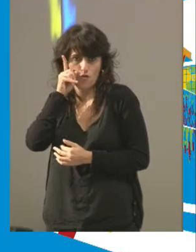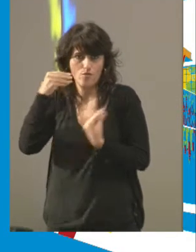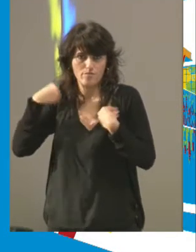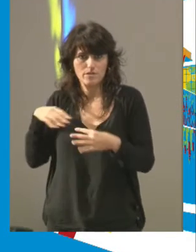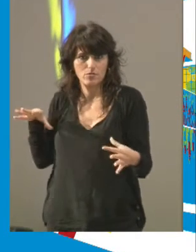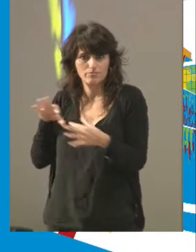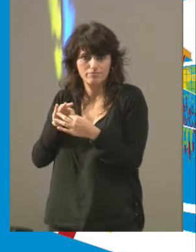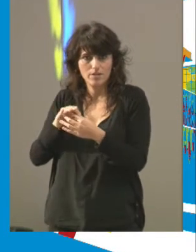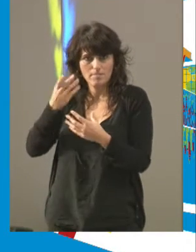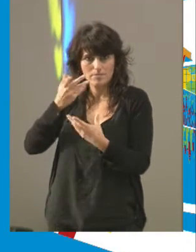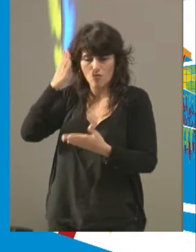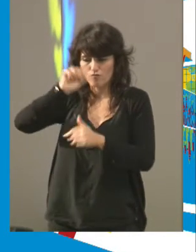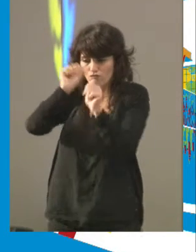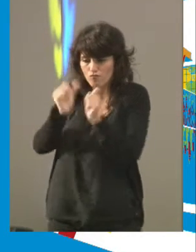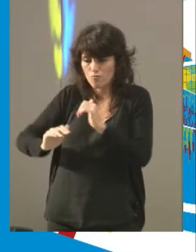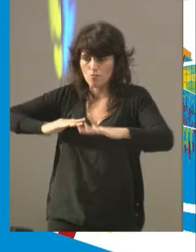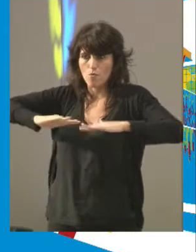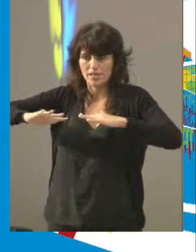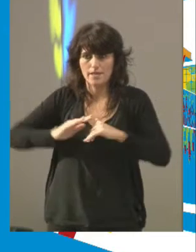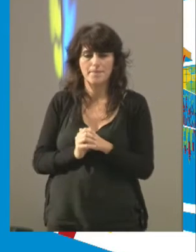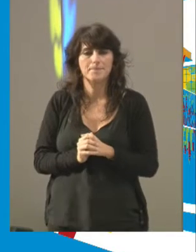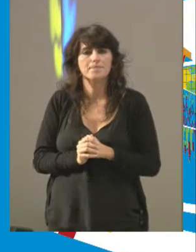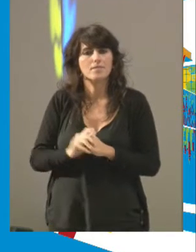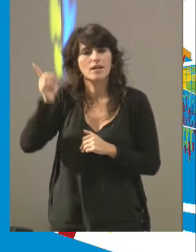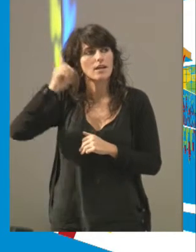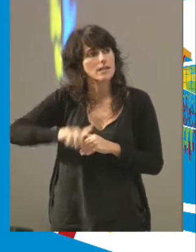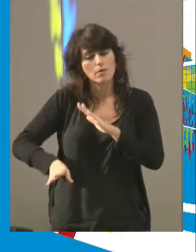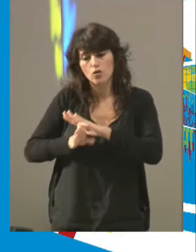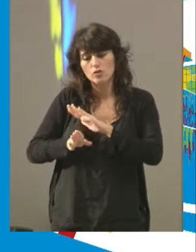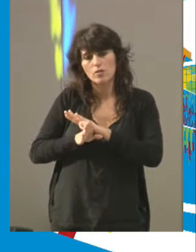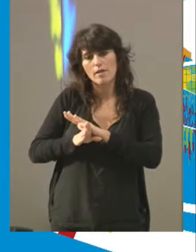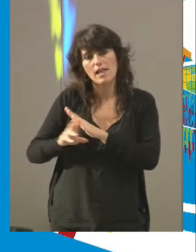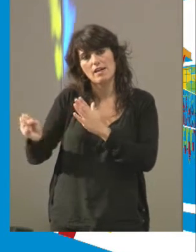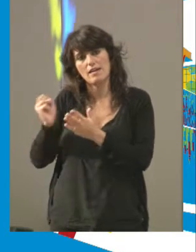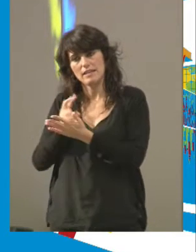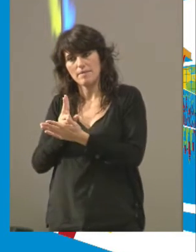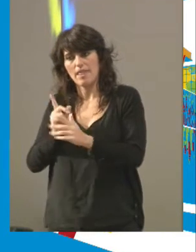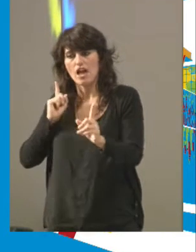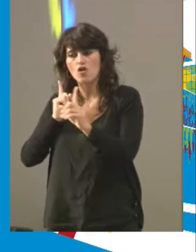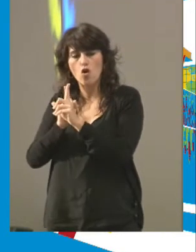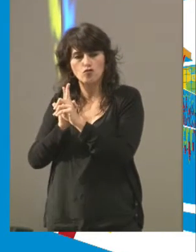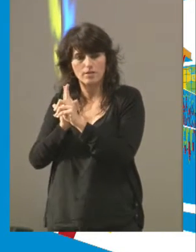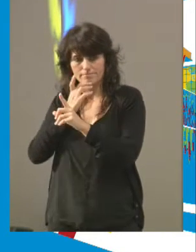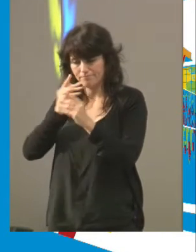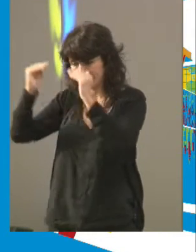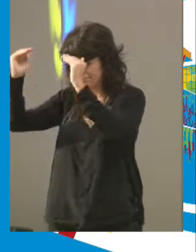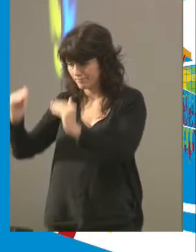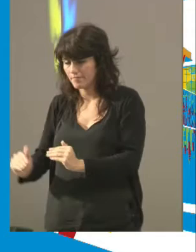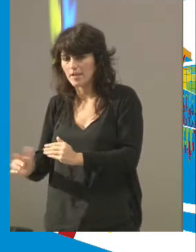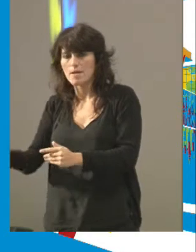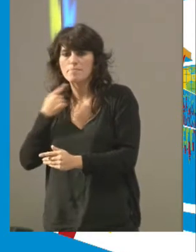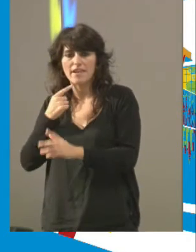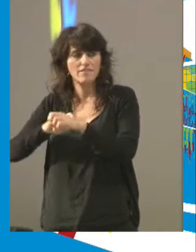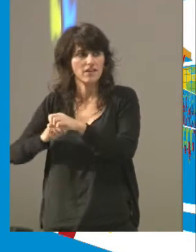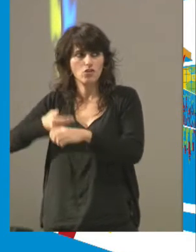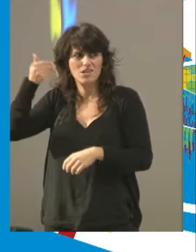acuerdo a sus patrones de movilidad. Y luego también la continuidad y la replicabilidad. En contra, que perdíamos un factor importantísimo,